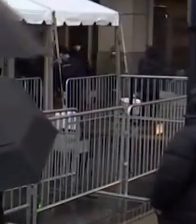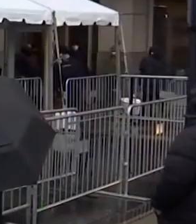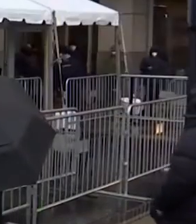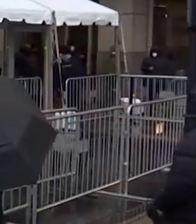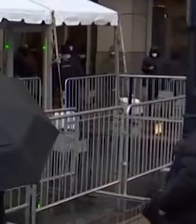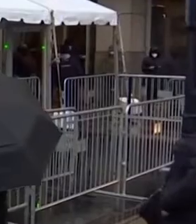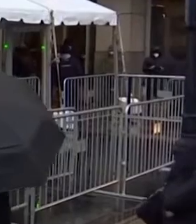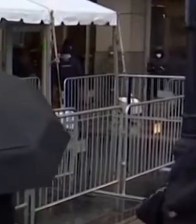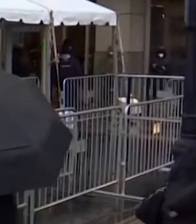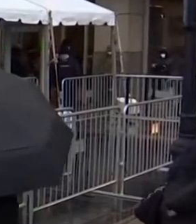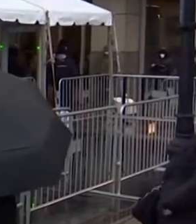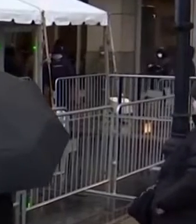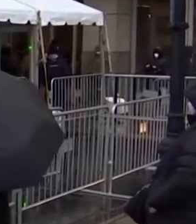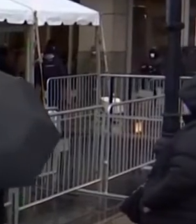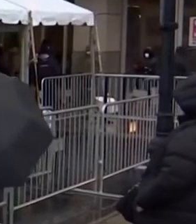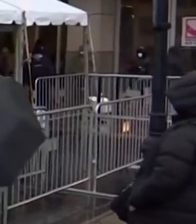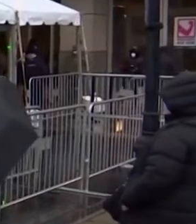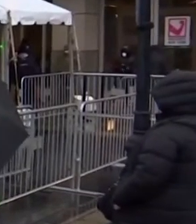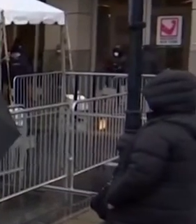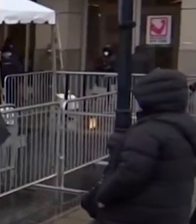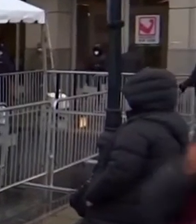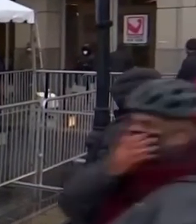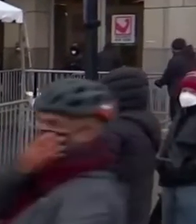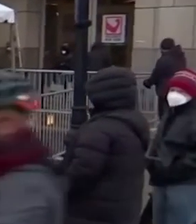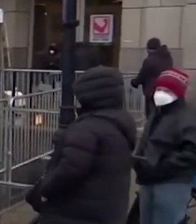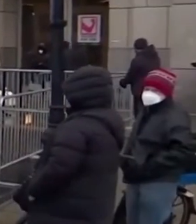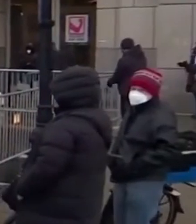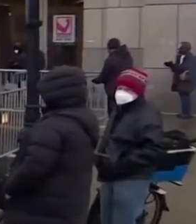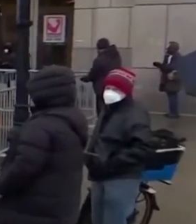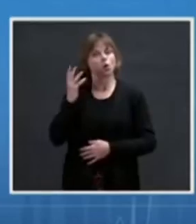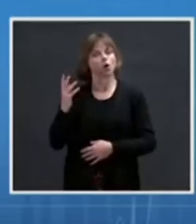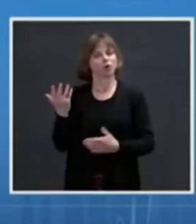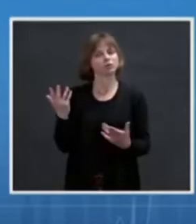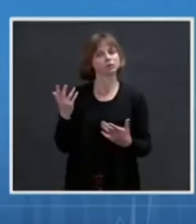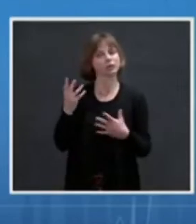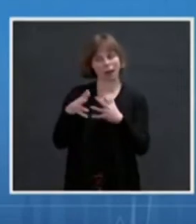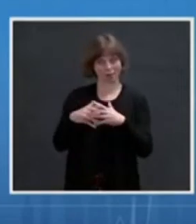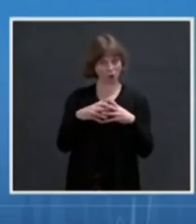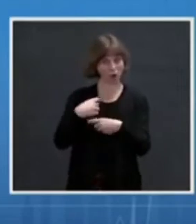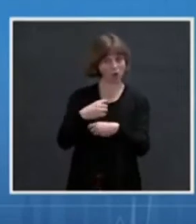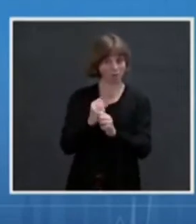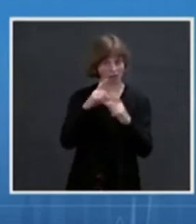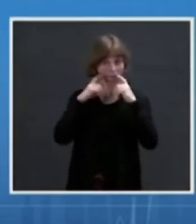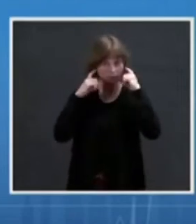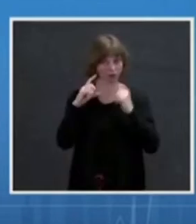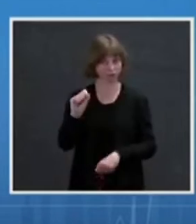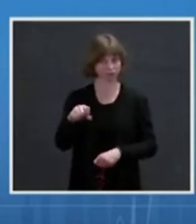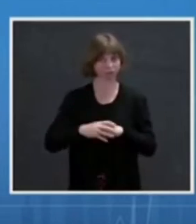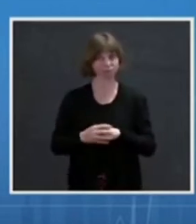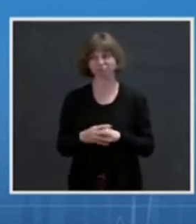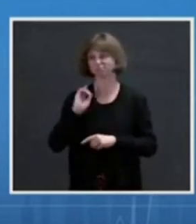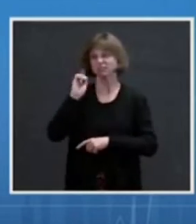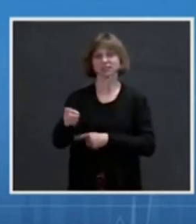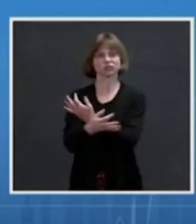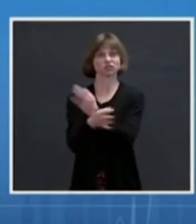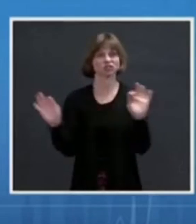hacer llegar 2 mascarillas por persona a las familias de escasos recursos por otra parte el equipo de respuesta especial contra el